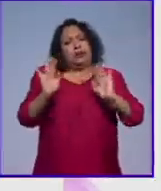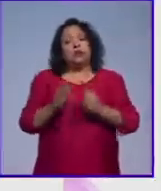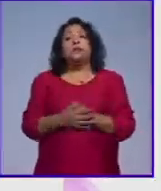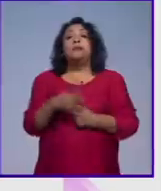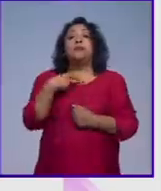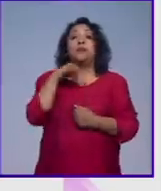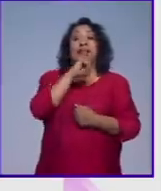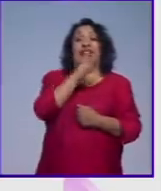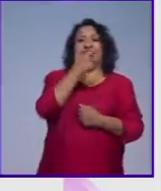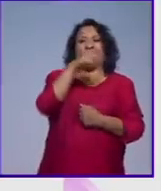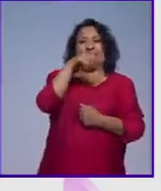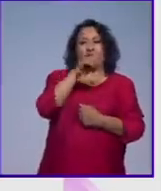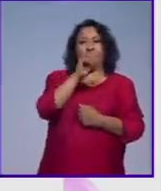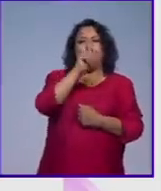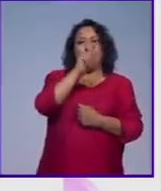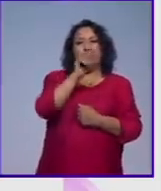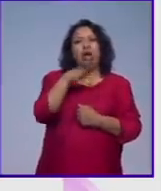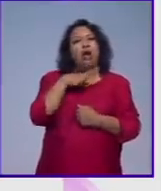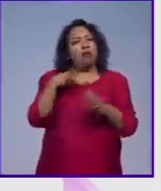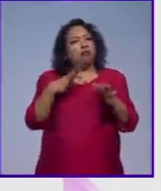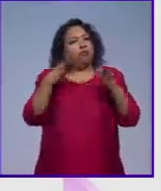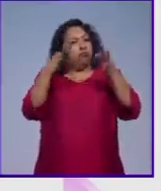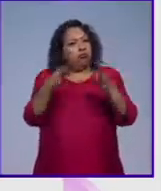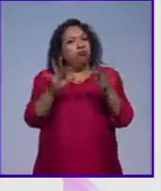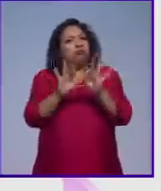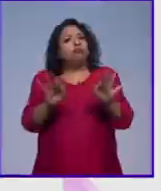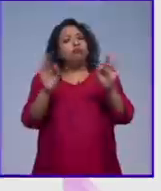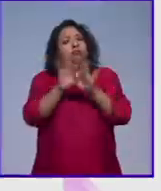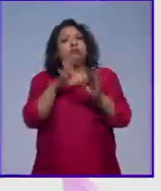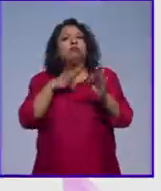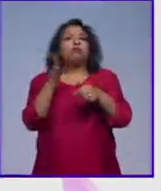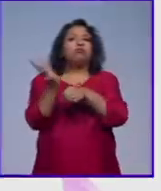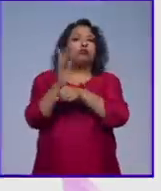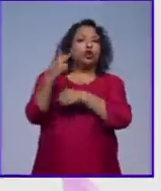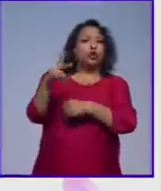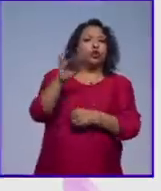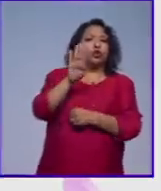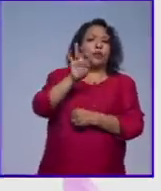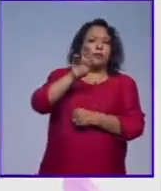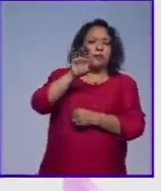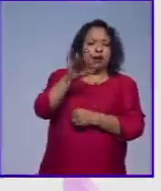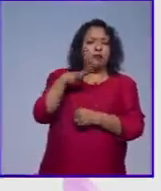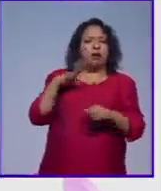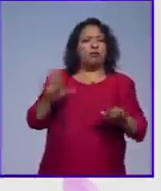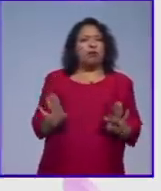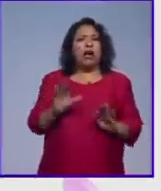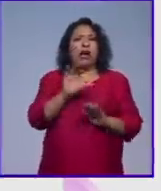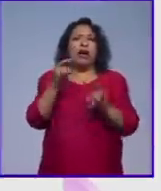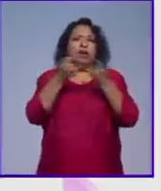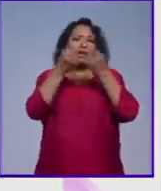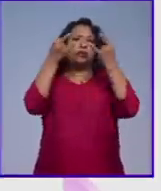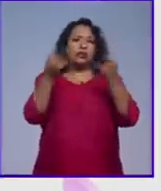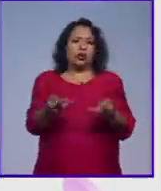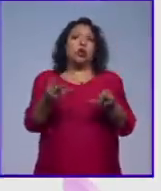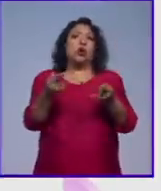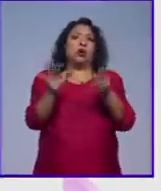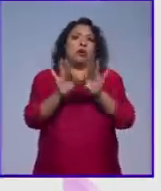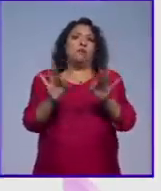Para Ignacio Ortiz, hay aspectos formales muy puntuales que hacen del cine de Bergman una particularidad en la historia del